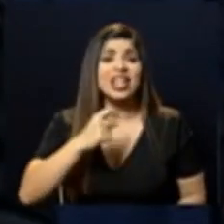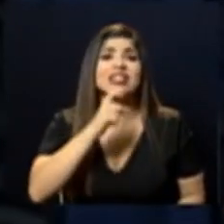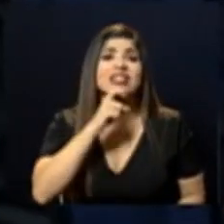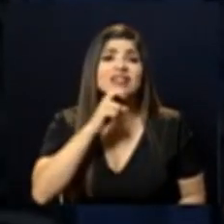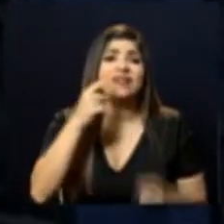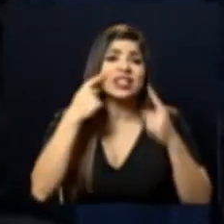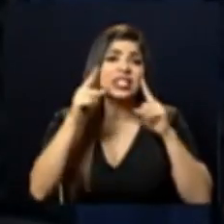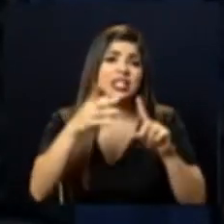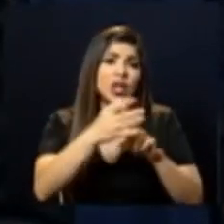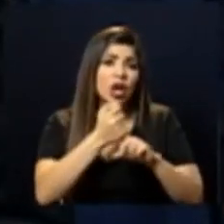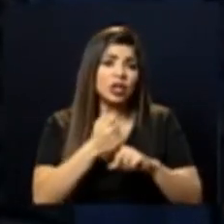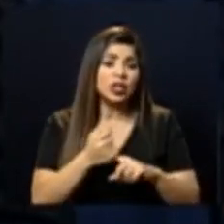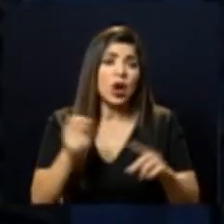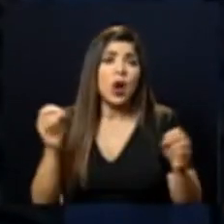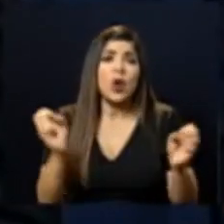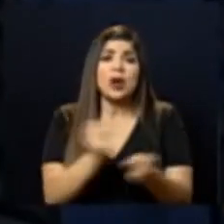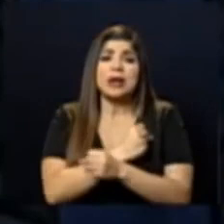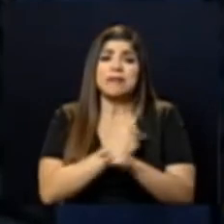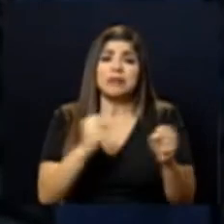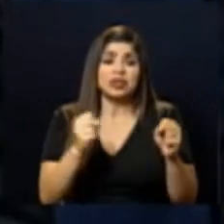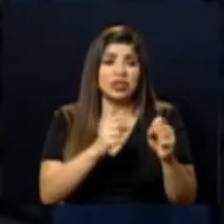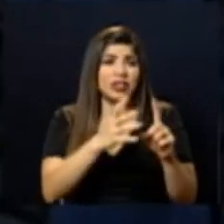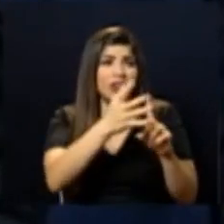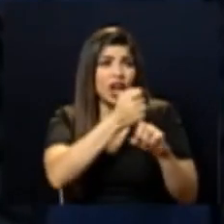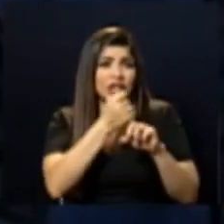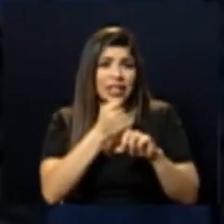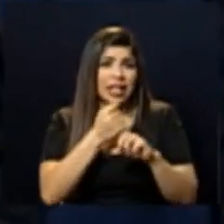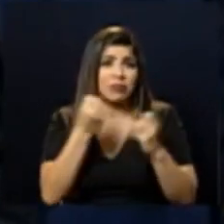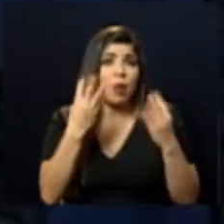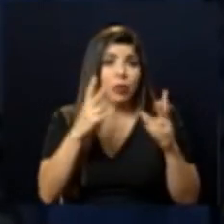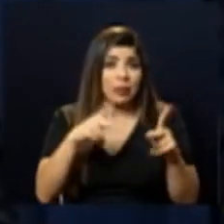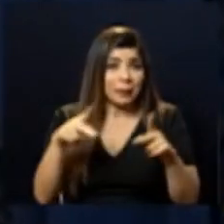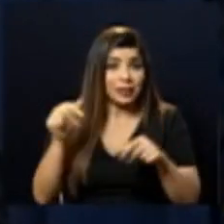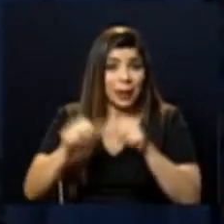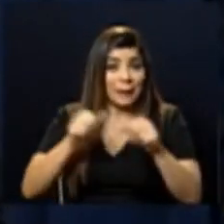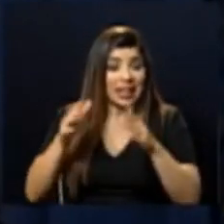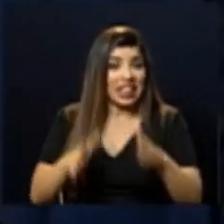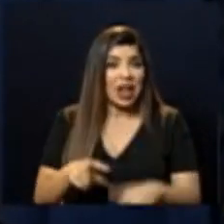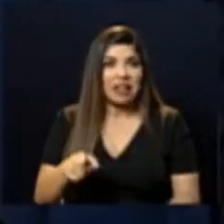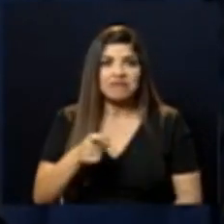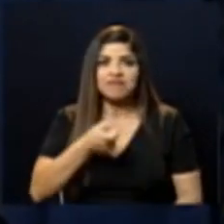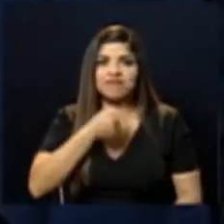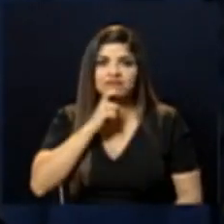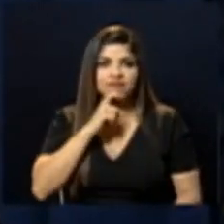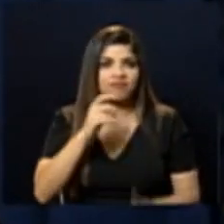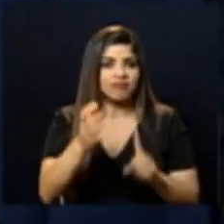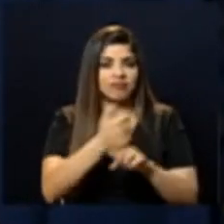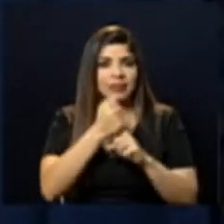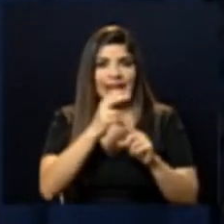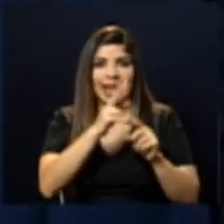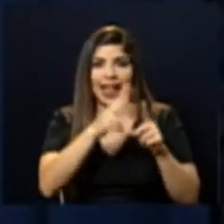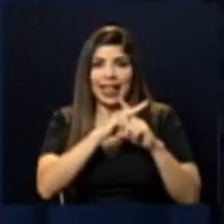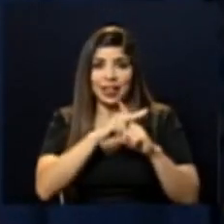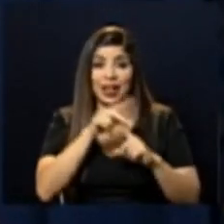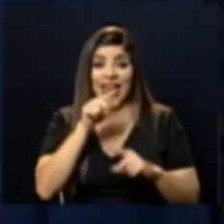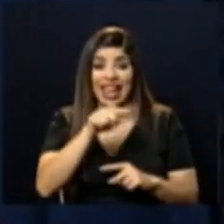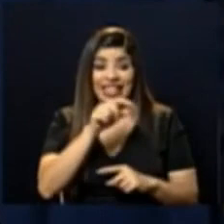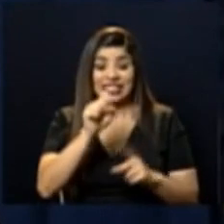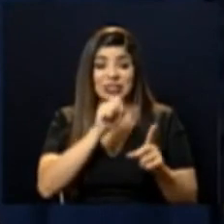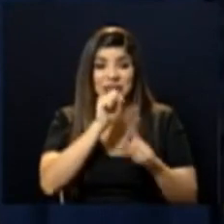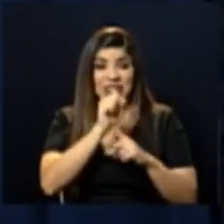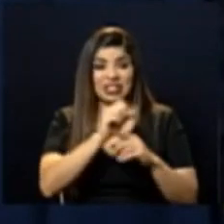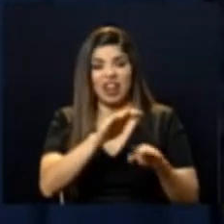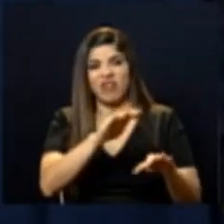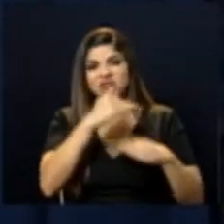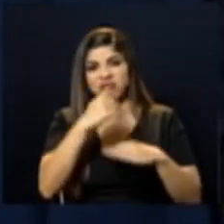acceso o inaccesible del todo para muchas personas emprendedoras. Esta condición limita nuestro